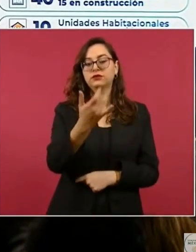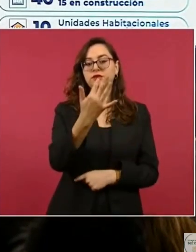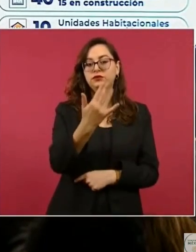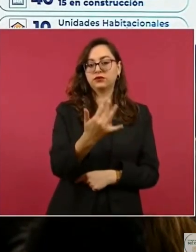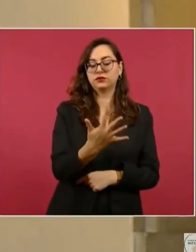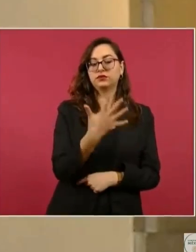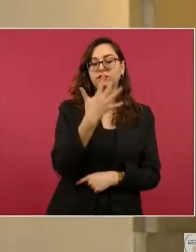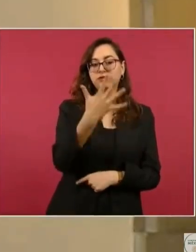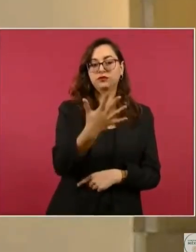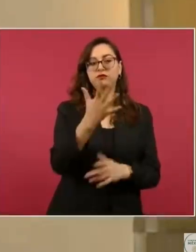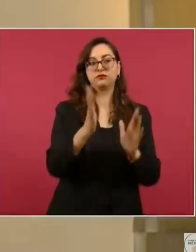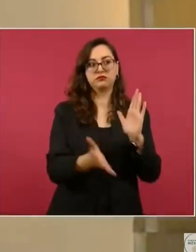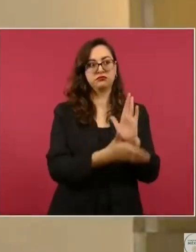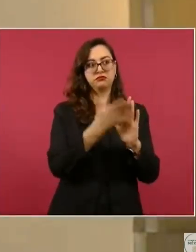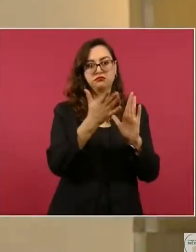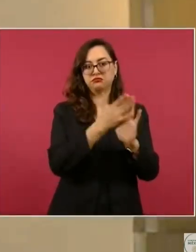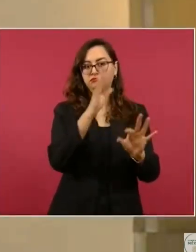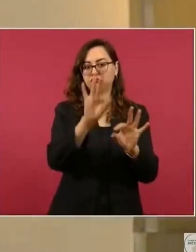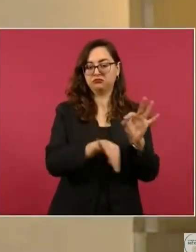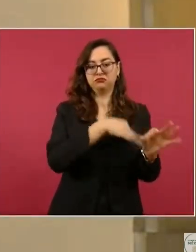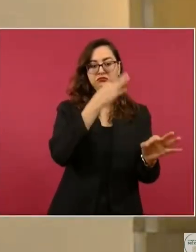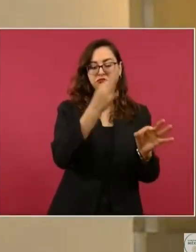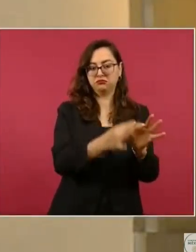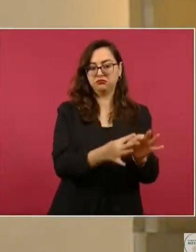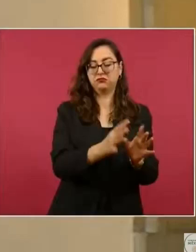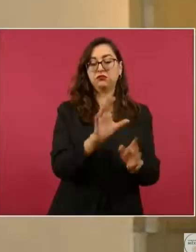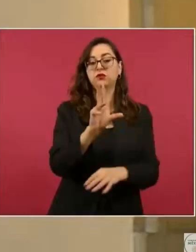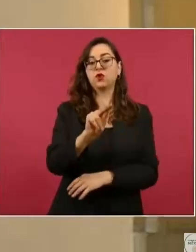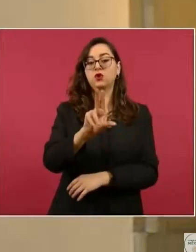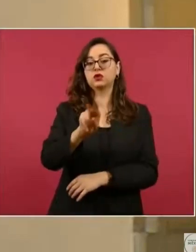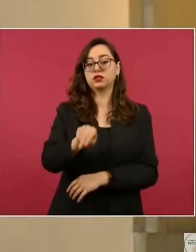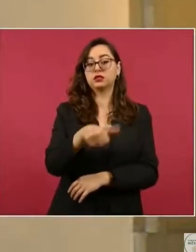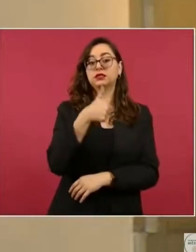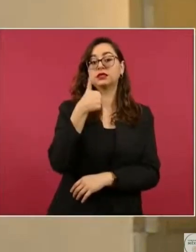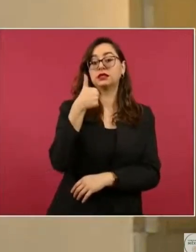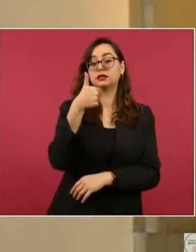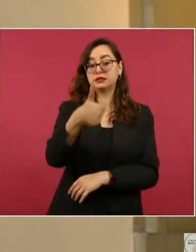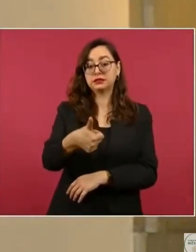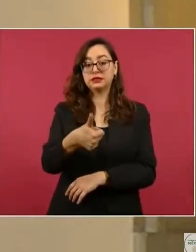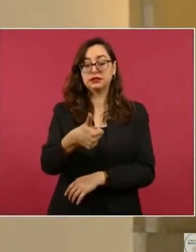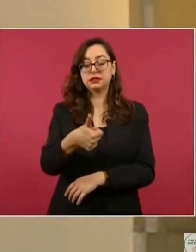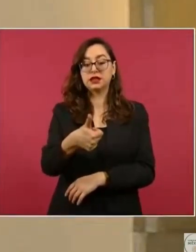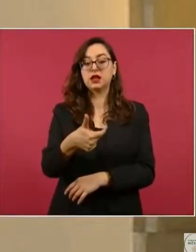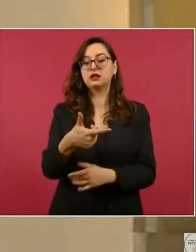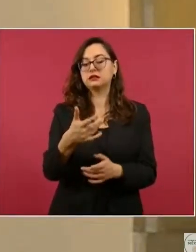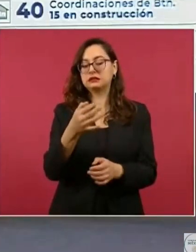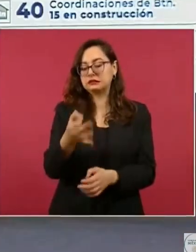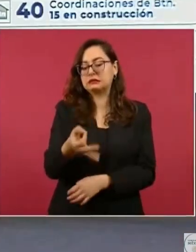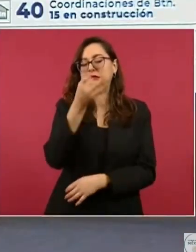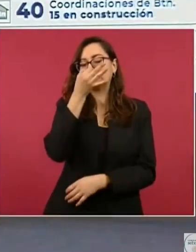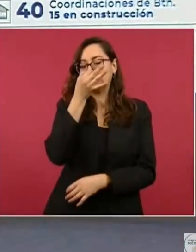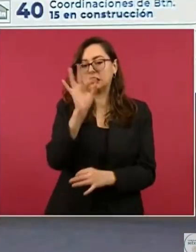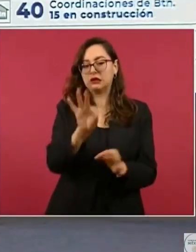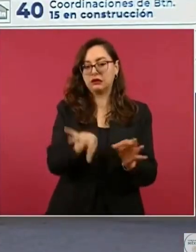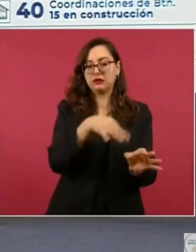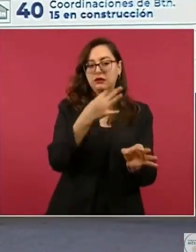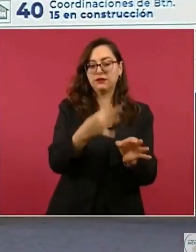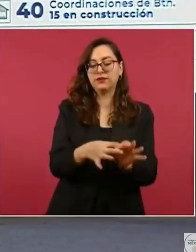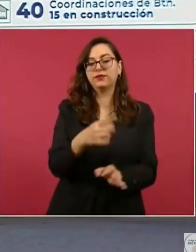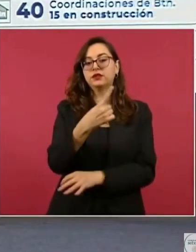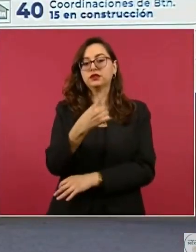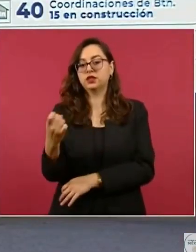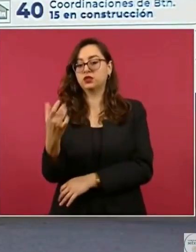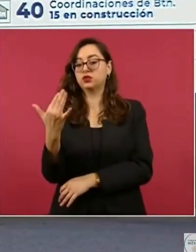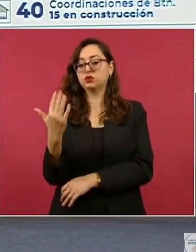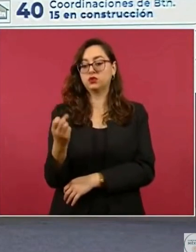255 compañías ya terminadas, 86 están en el proceso de conclusión, 153